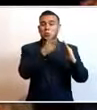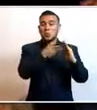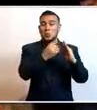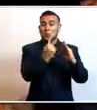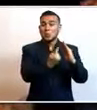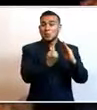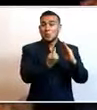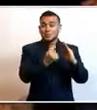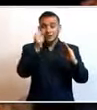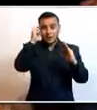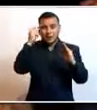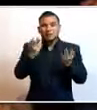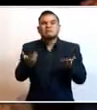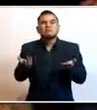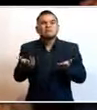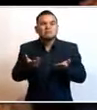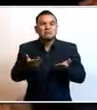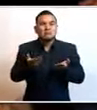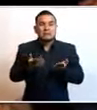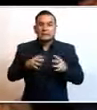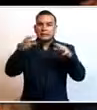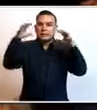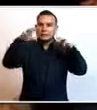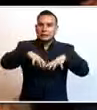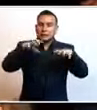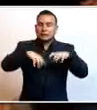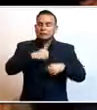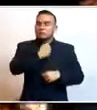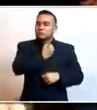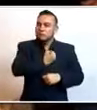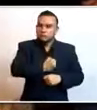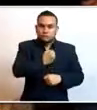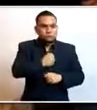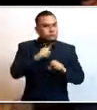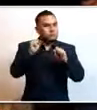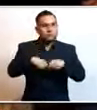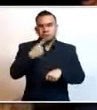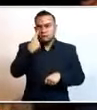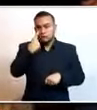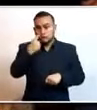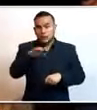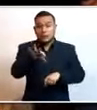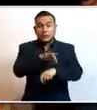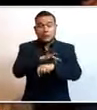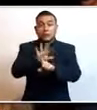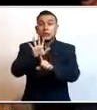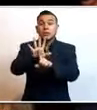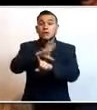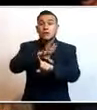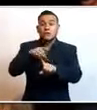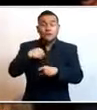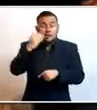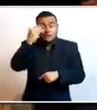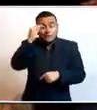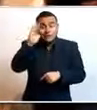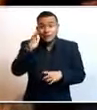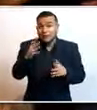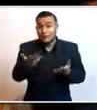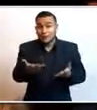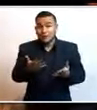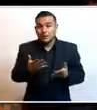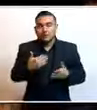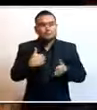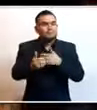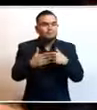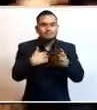Imagínense cómo están ahorita, con las lluvias, sin poder ver a su familia, sin saber cómo está su familia. Pero ahí